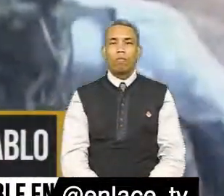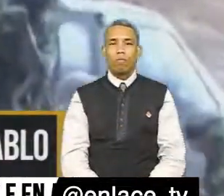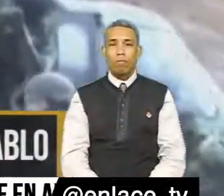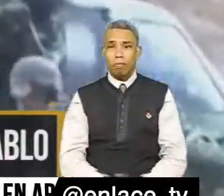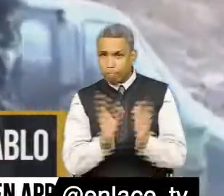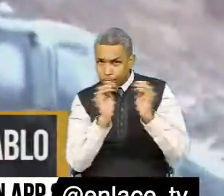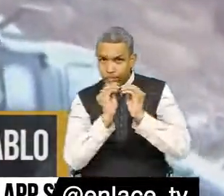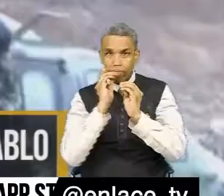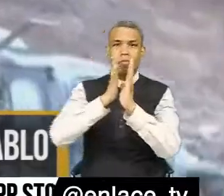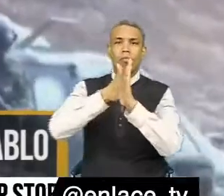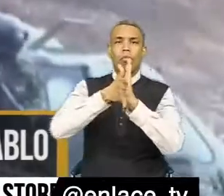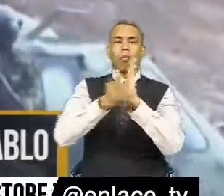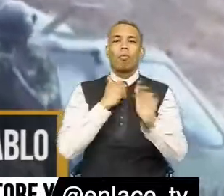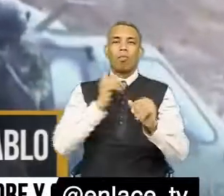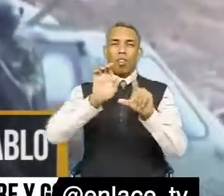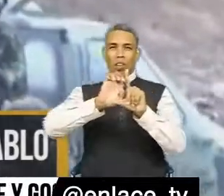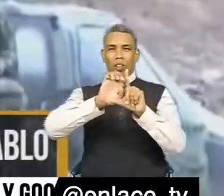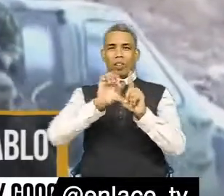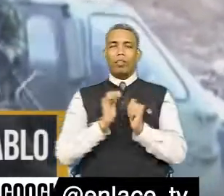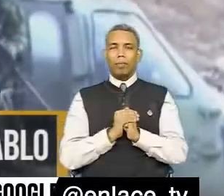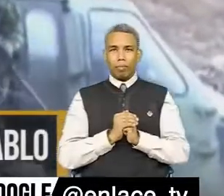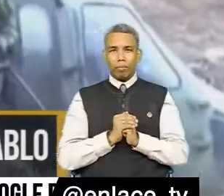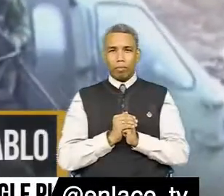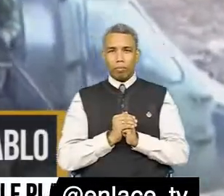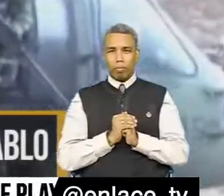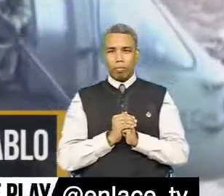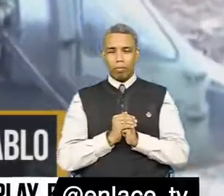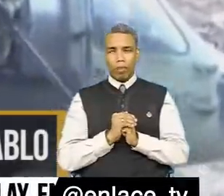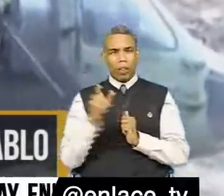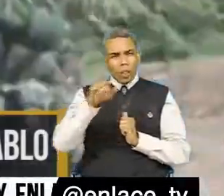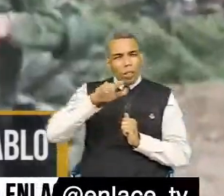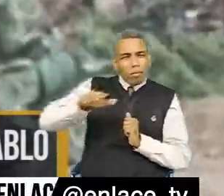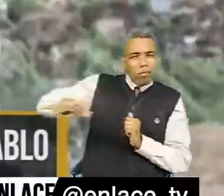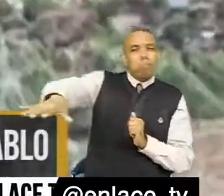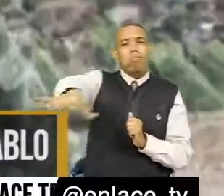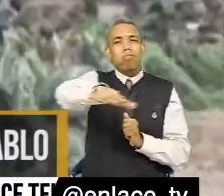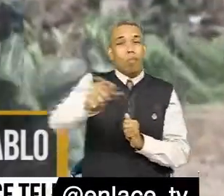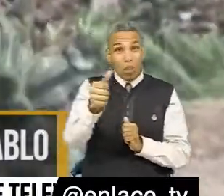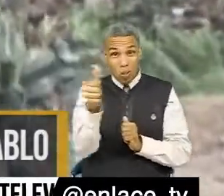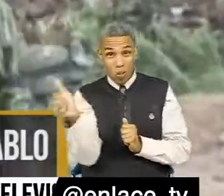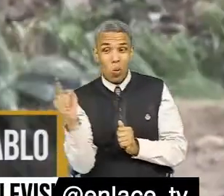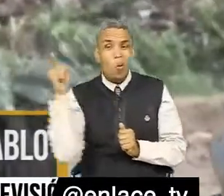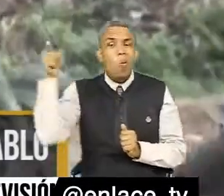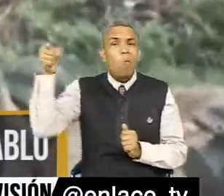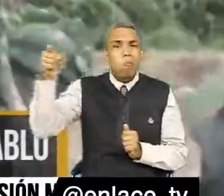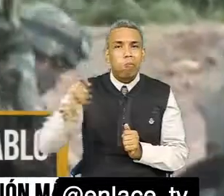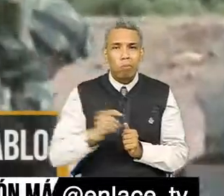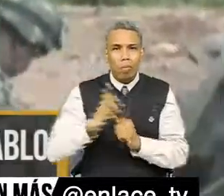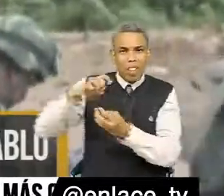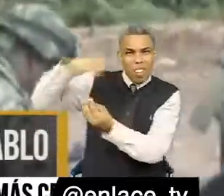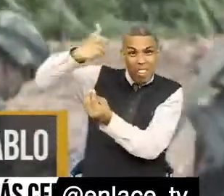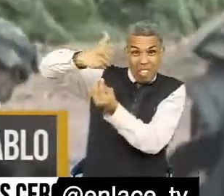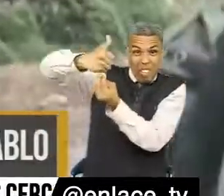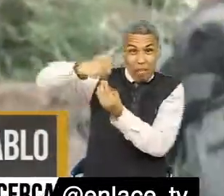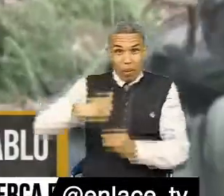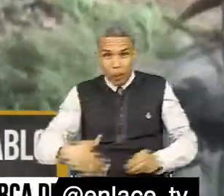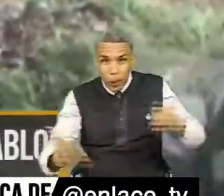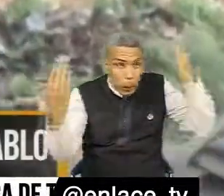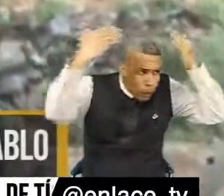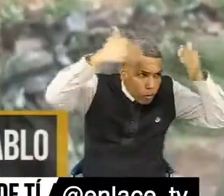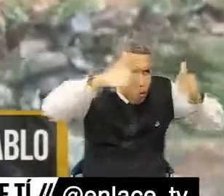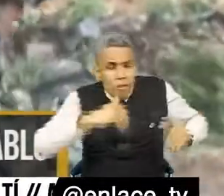enlace noticias conoció que está pendiente del allanamiento de un terreno donde al parecer estaría escondido un presunto cabecilla de este grupo armado al margen